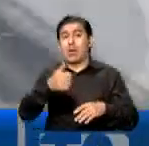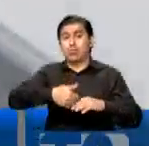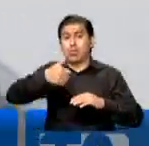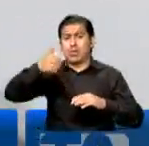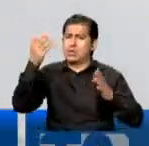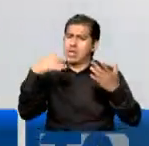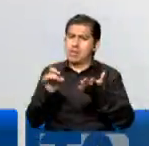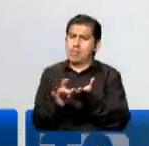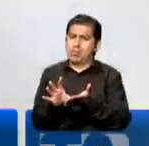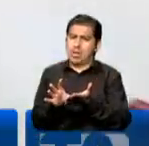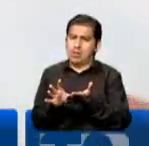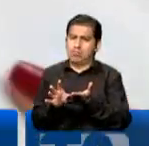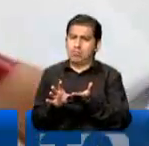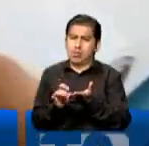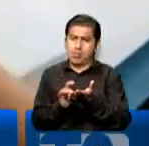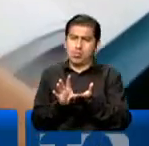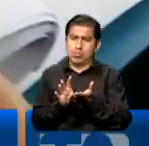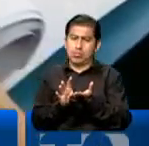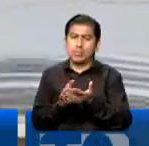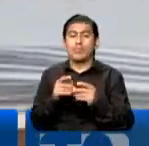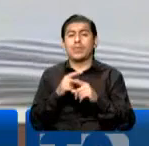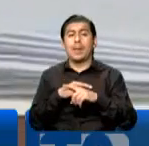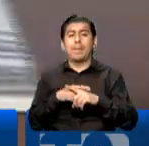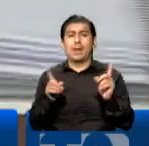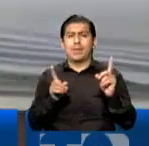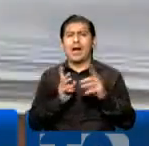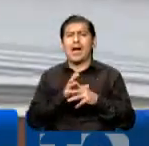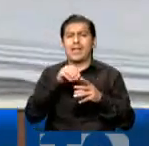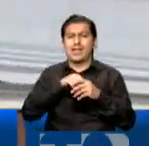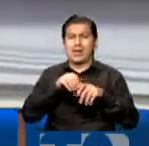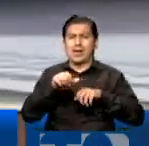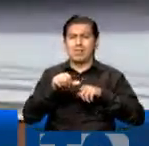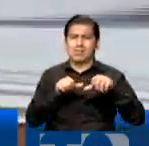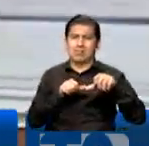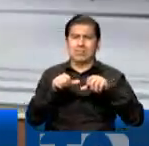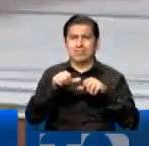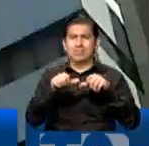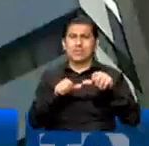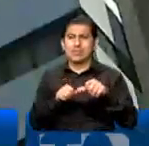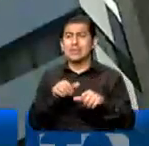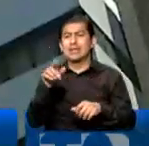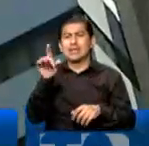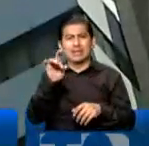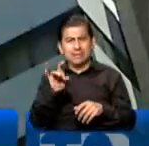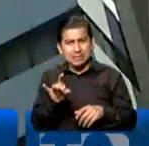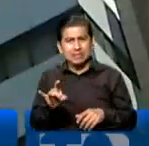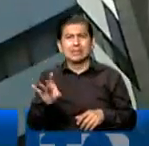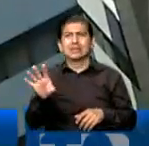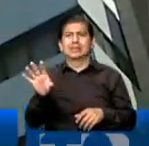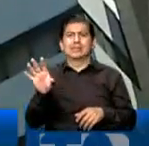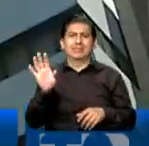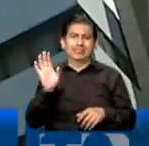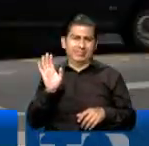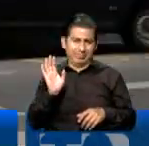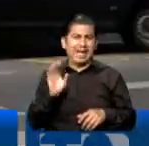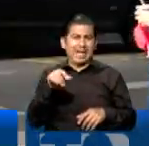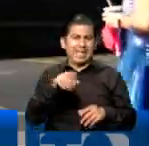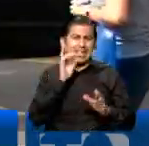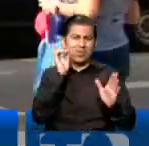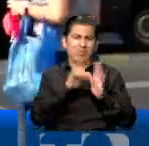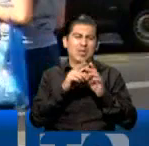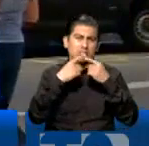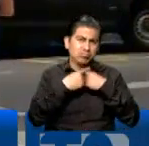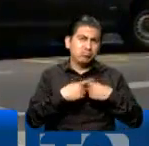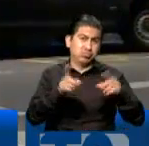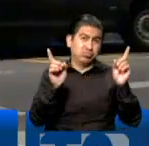separada de su cargo. Aseguran desde el ACE que por problemas administrativos, aunque su desvinculación se dio luego de que esta denuncia